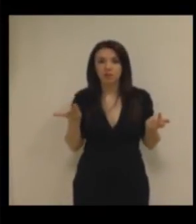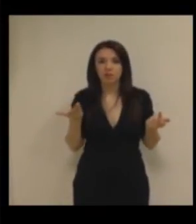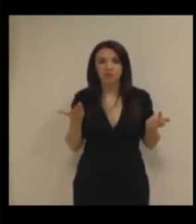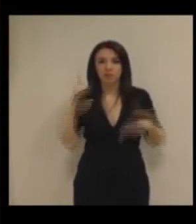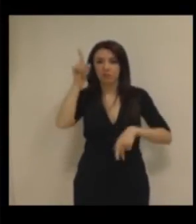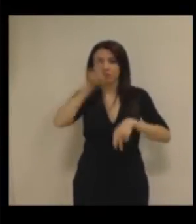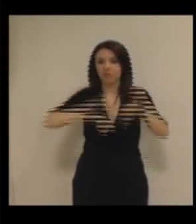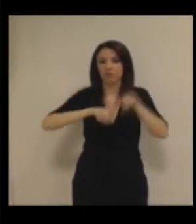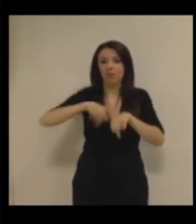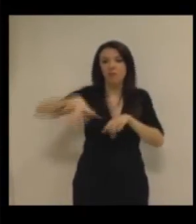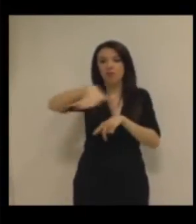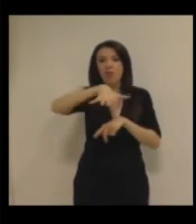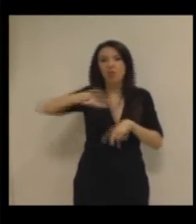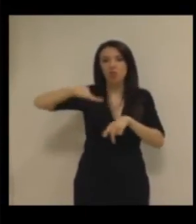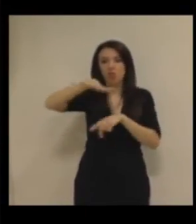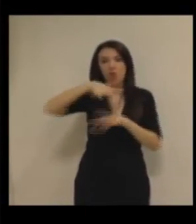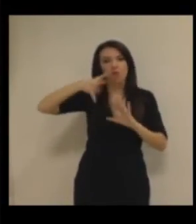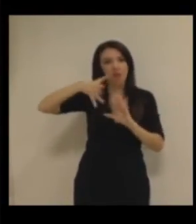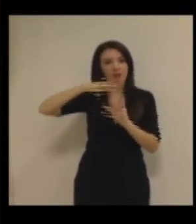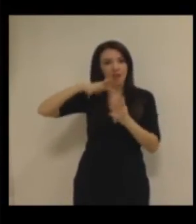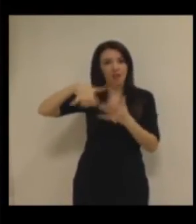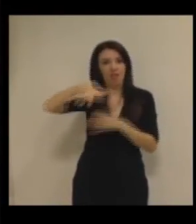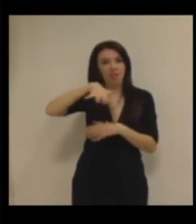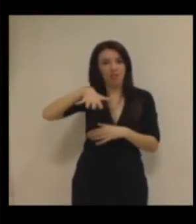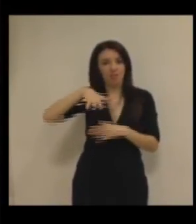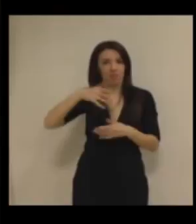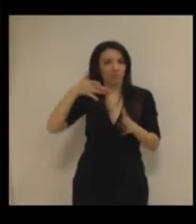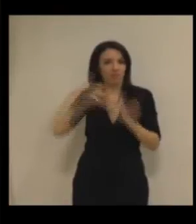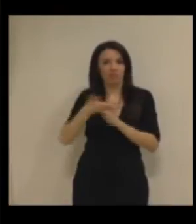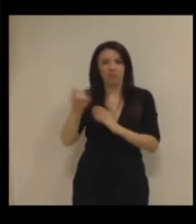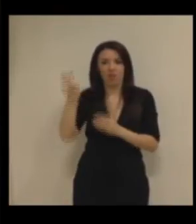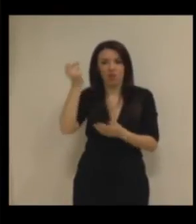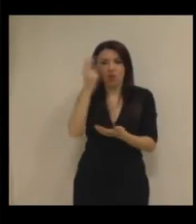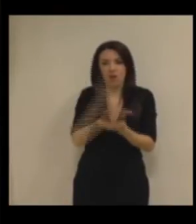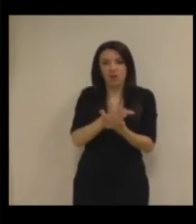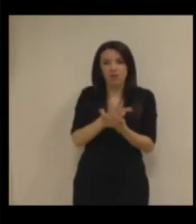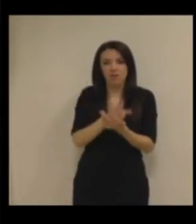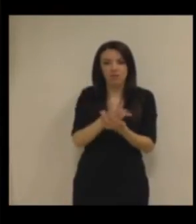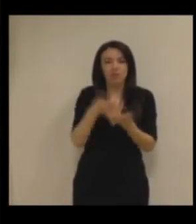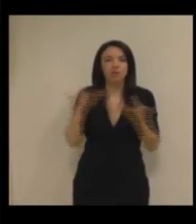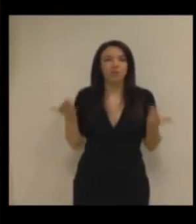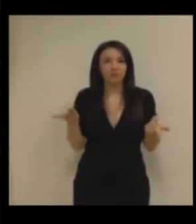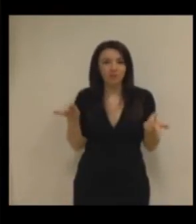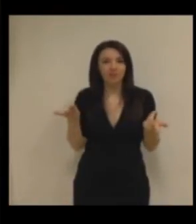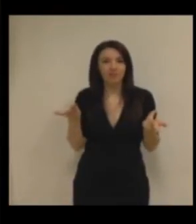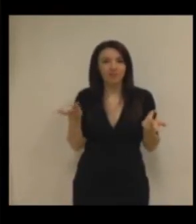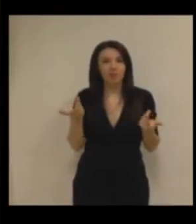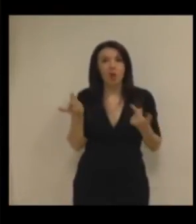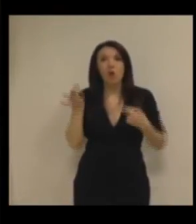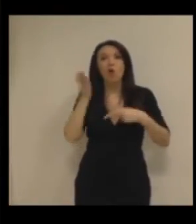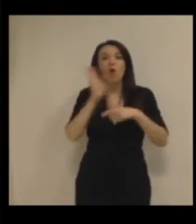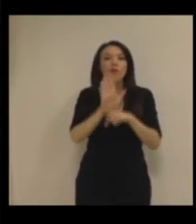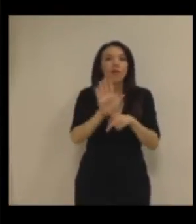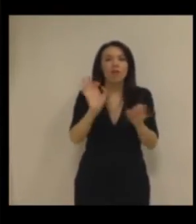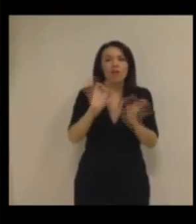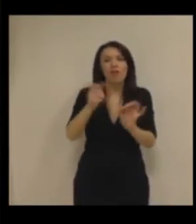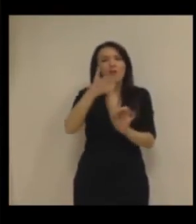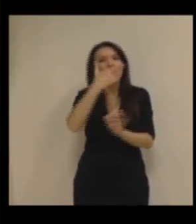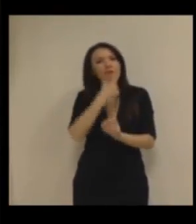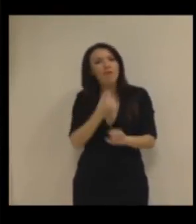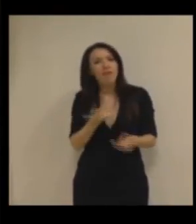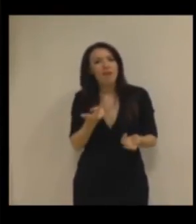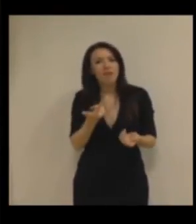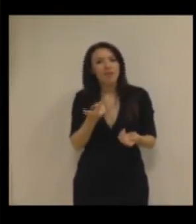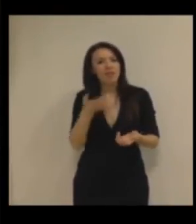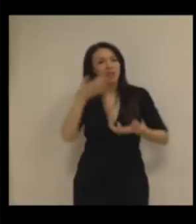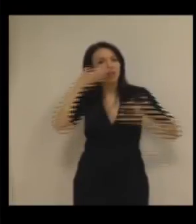ubicación geográfica, con lo cual un reto era, pues, cómo ofrecerte o facilitarte lo que